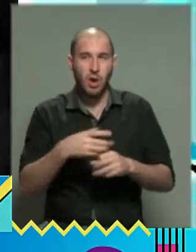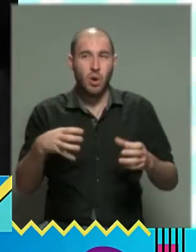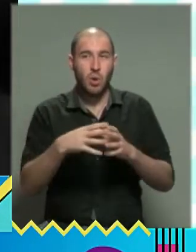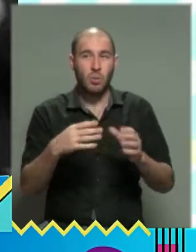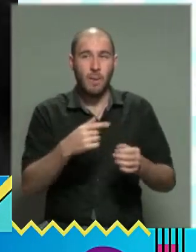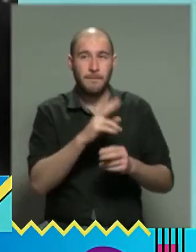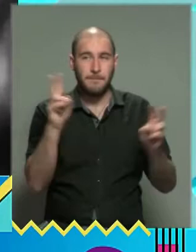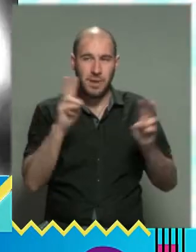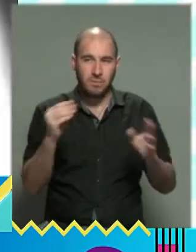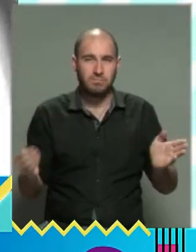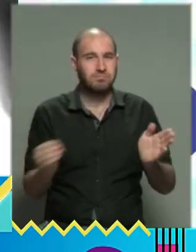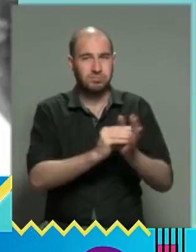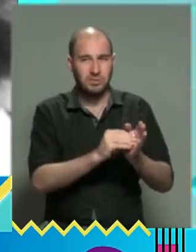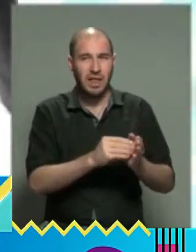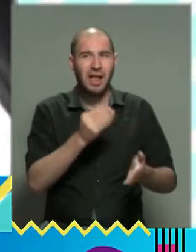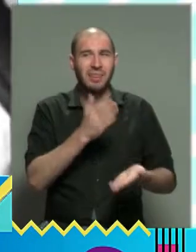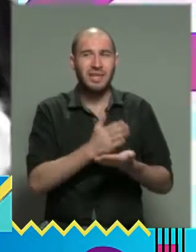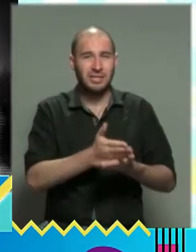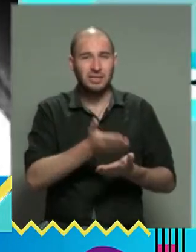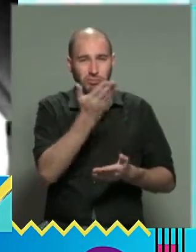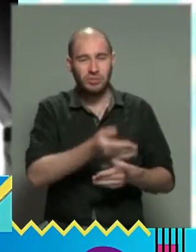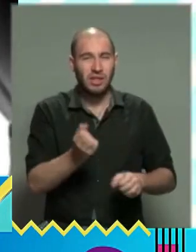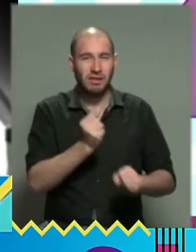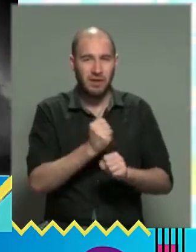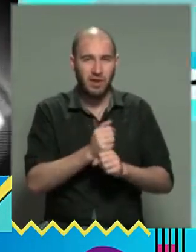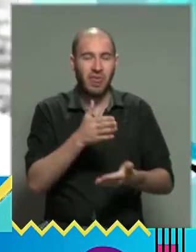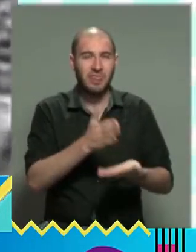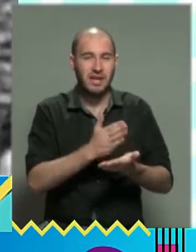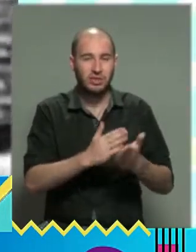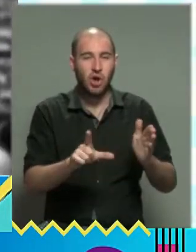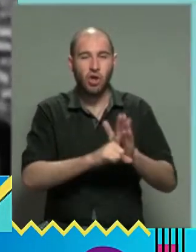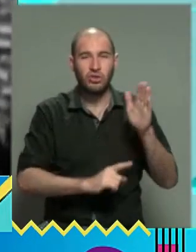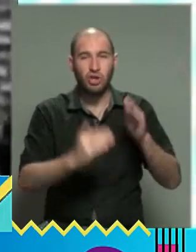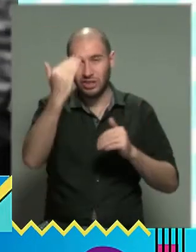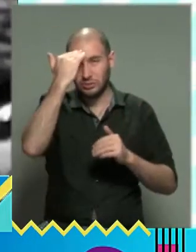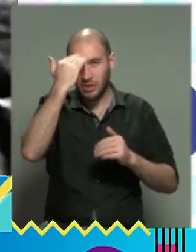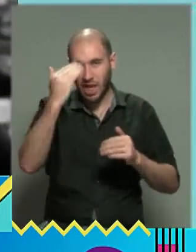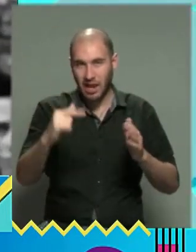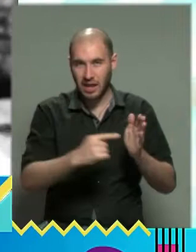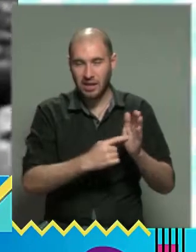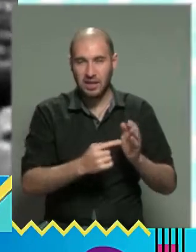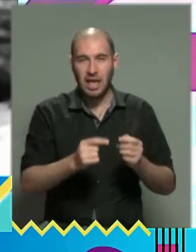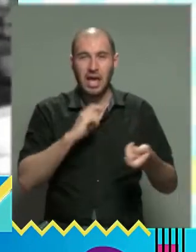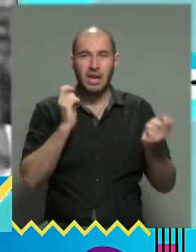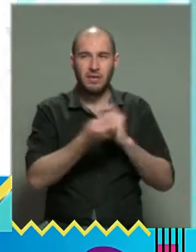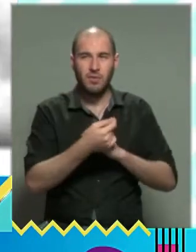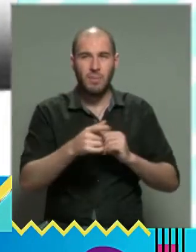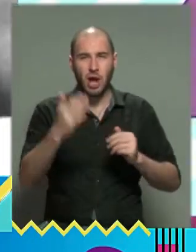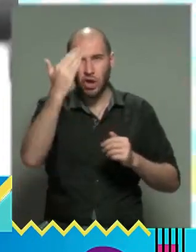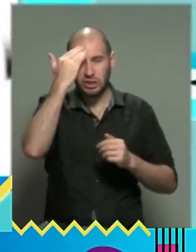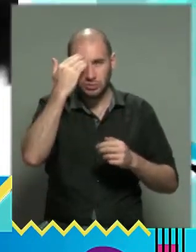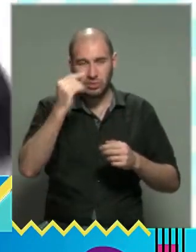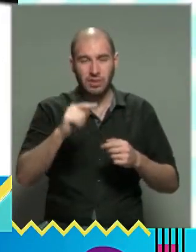logró incorporar eso, el derecho de los trabajadores, el derecho constitucional, la reforma de la Constitución que